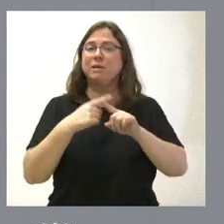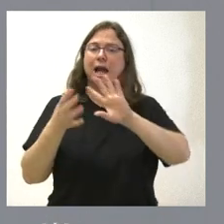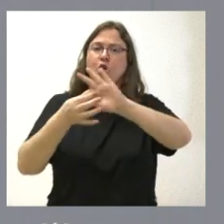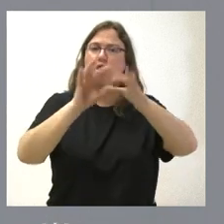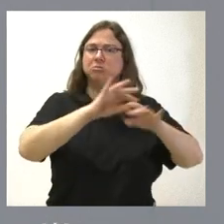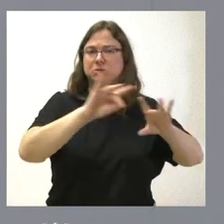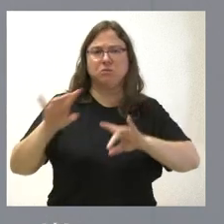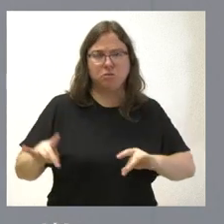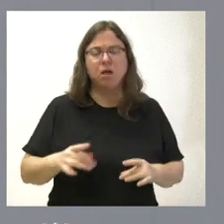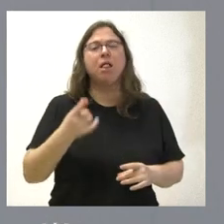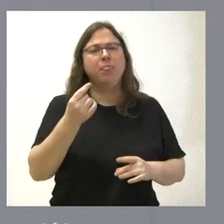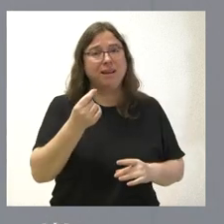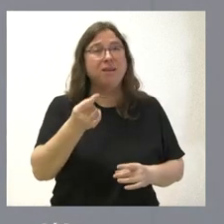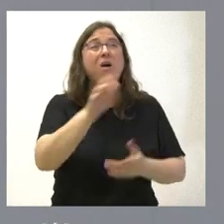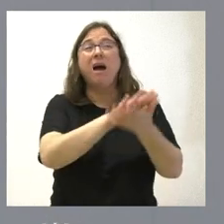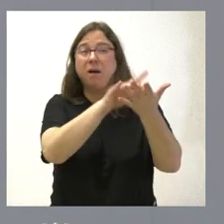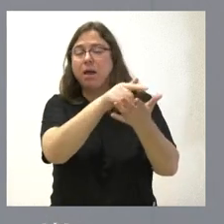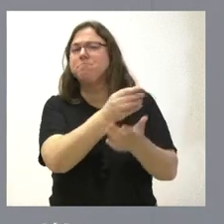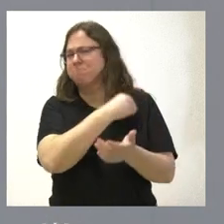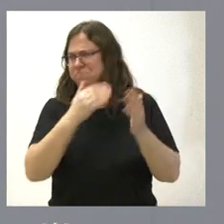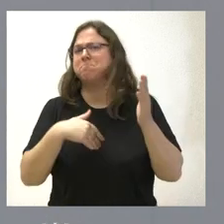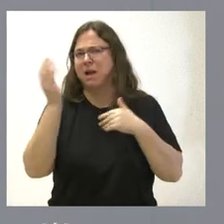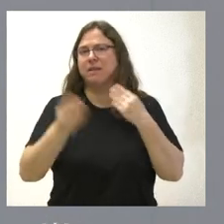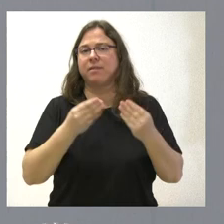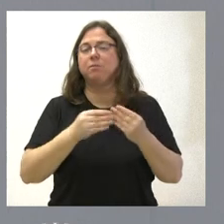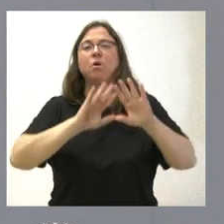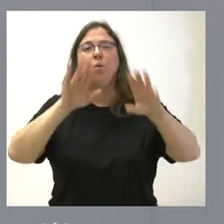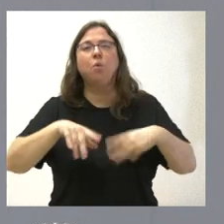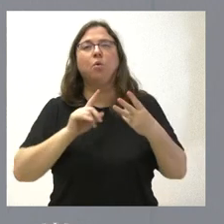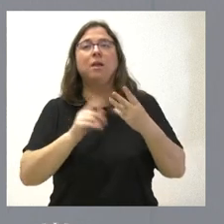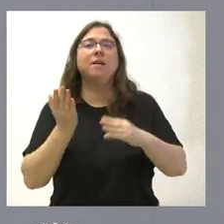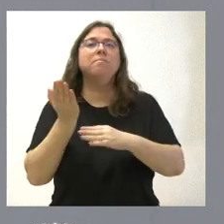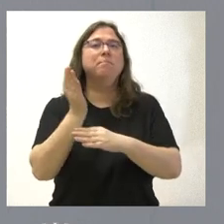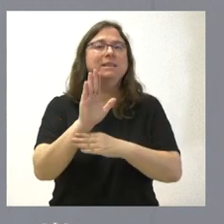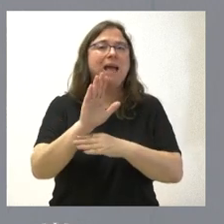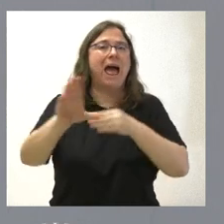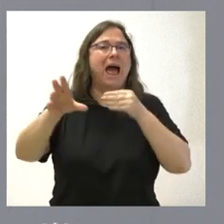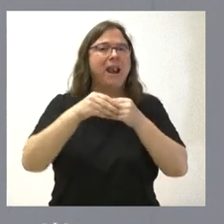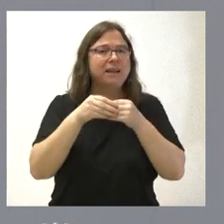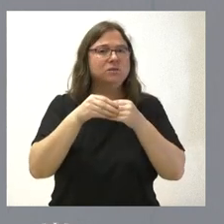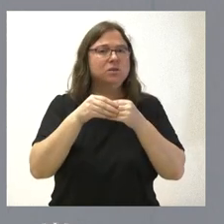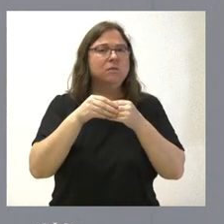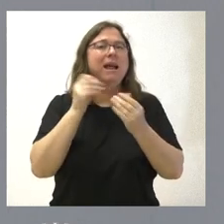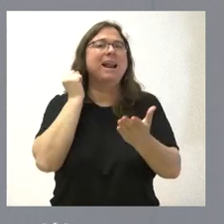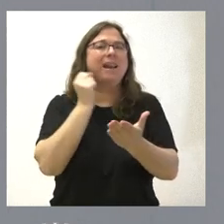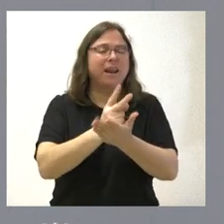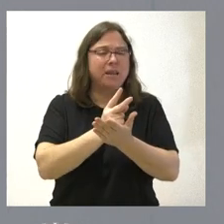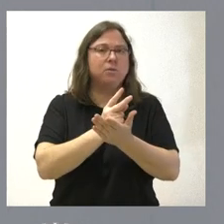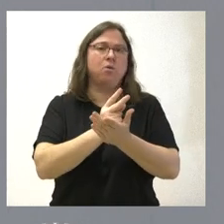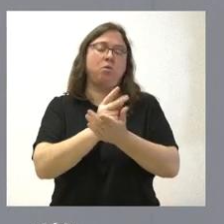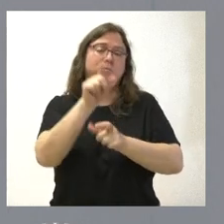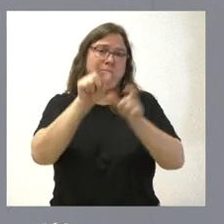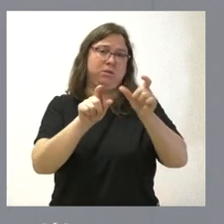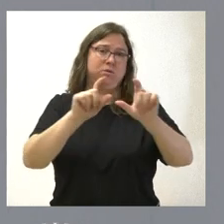territorial mucho más de lo que se habla en ese ámbito y creo que la última pregunta es si presentaremos un anexo sobre reto demográfico en el